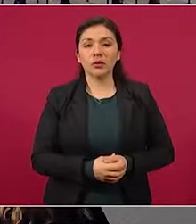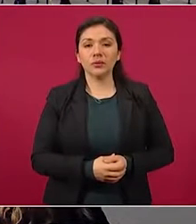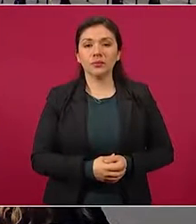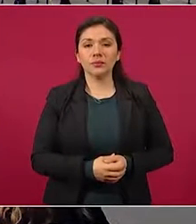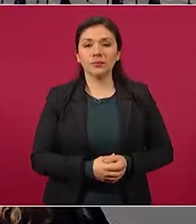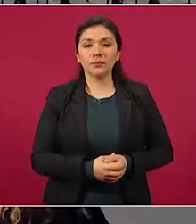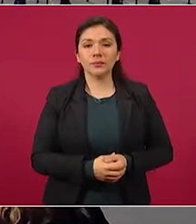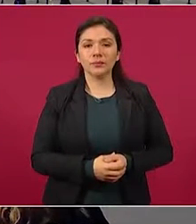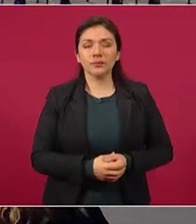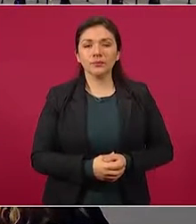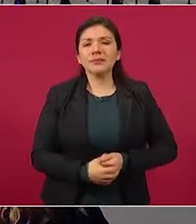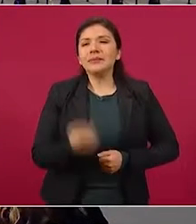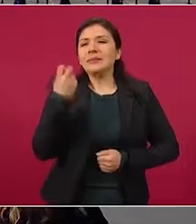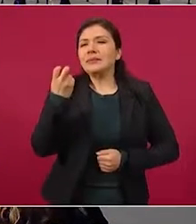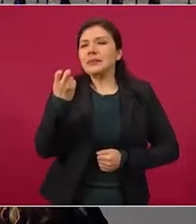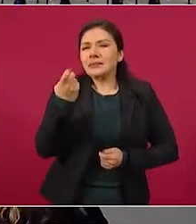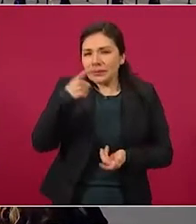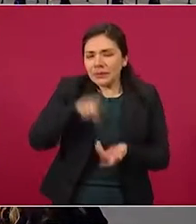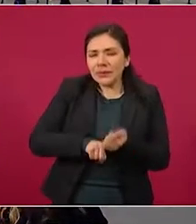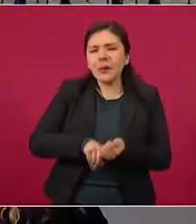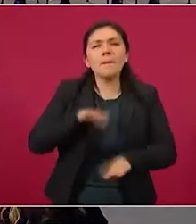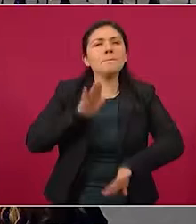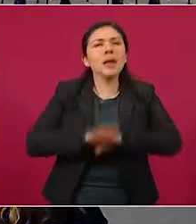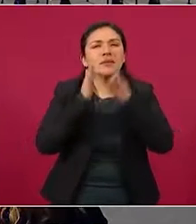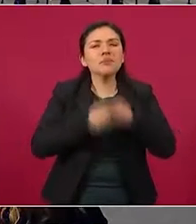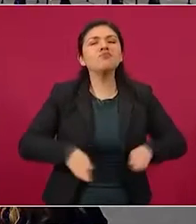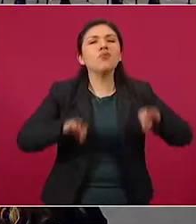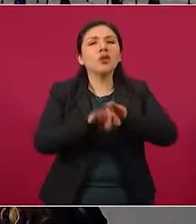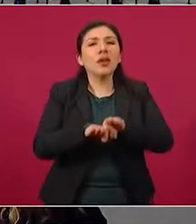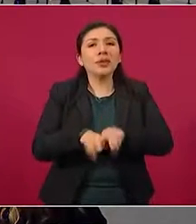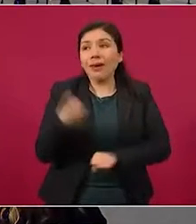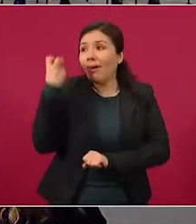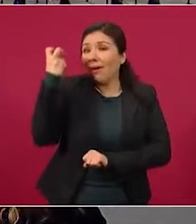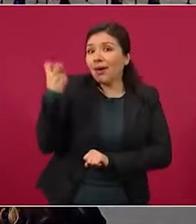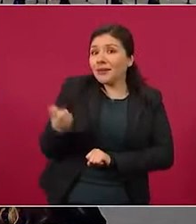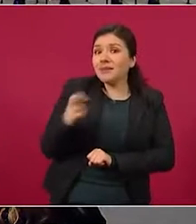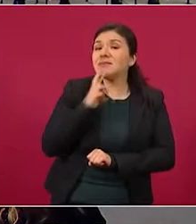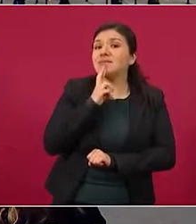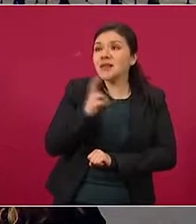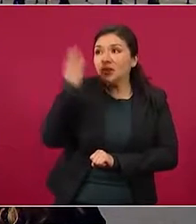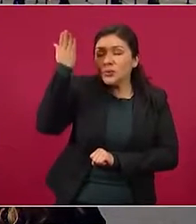¿Qué cuentan esto? Los resultados.